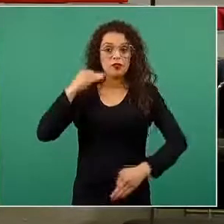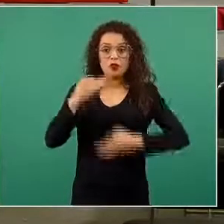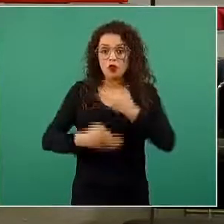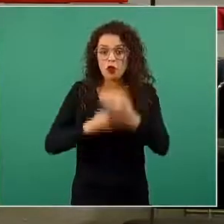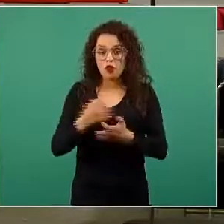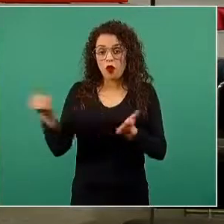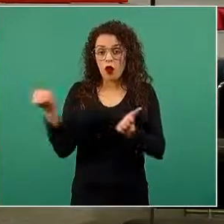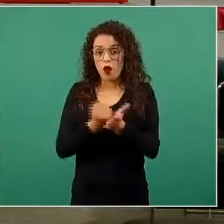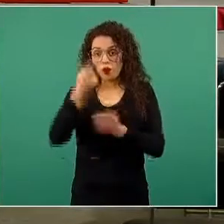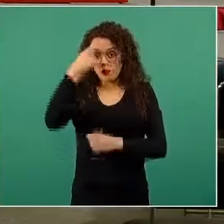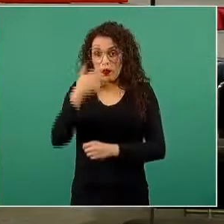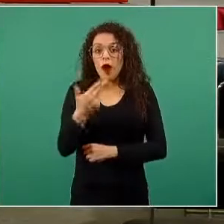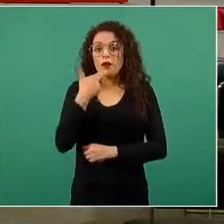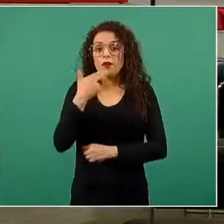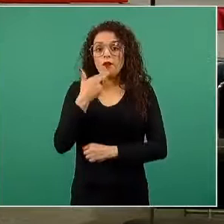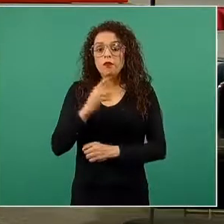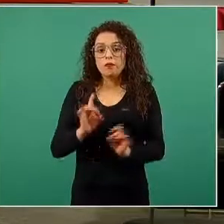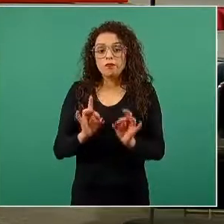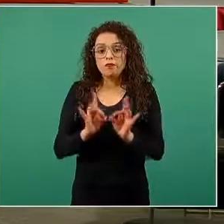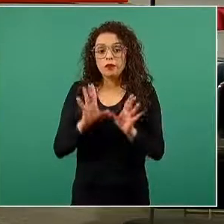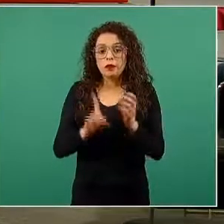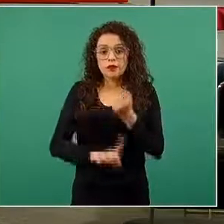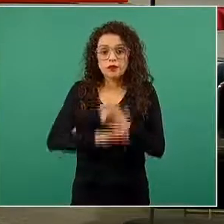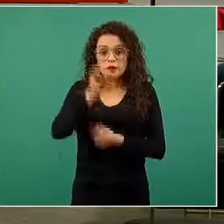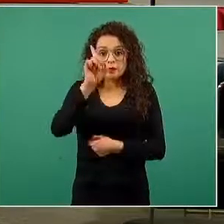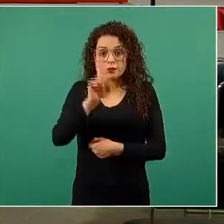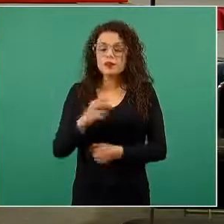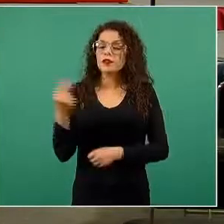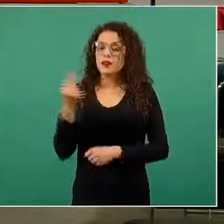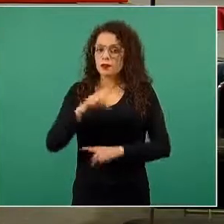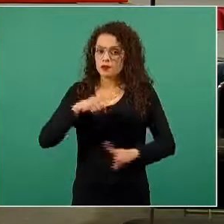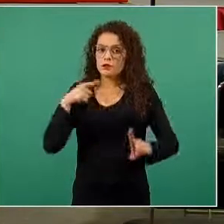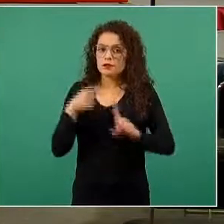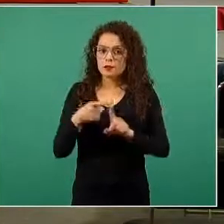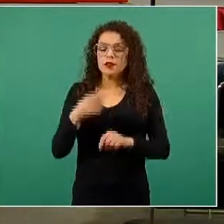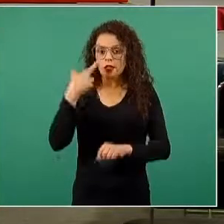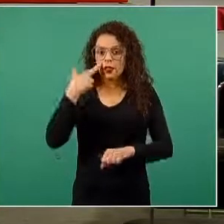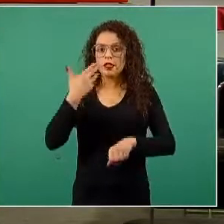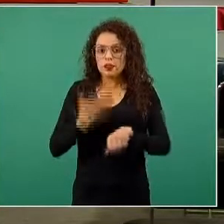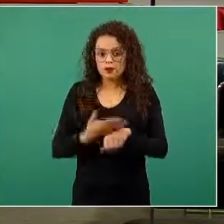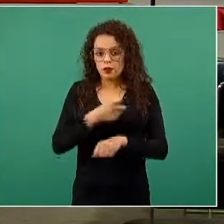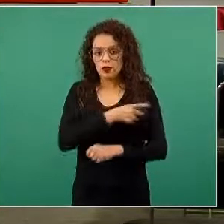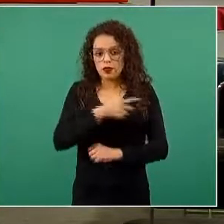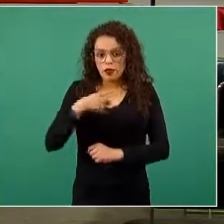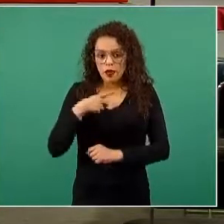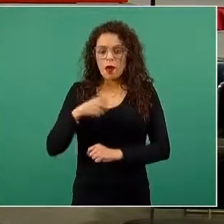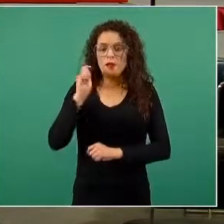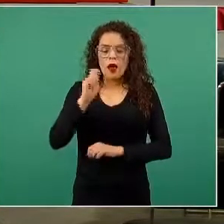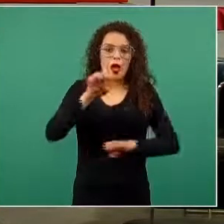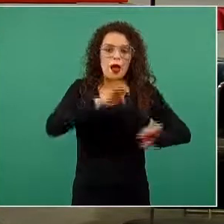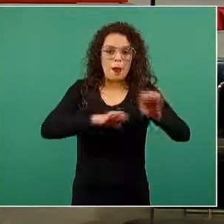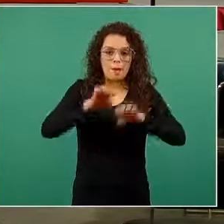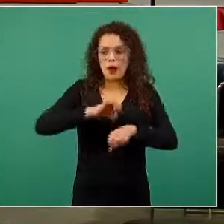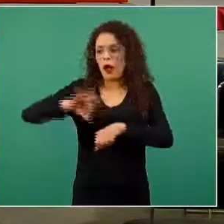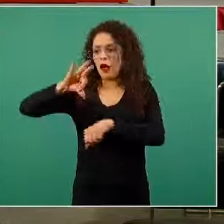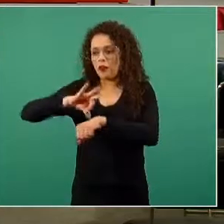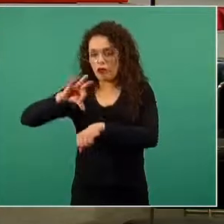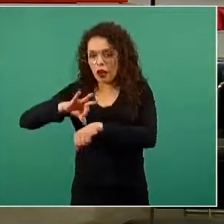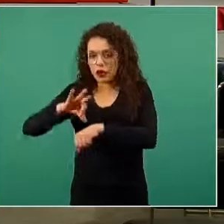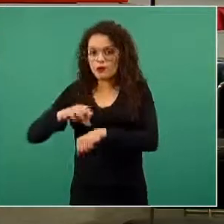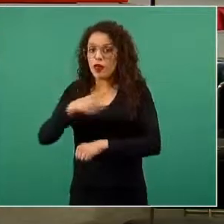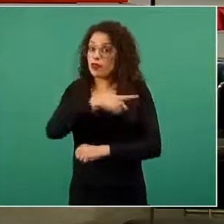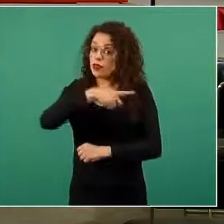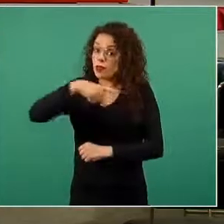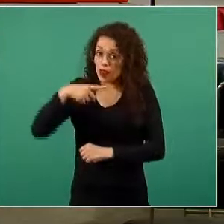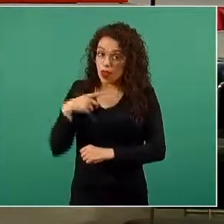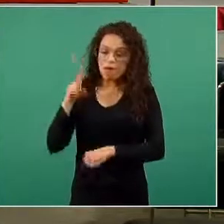emergencia están especificadas para tener también la responsabilidad de las compañías farmacéuticas de